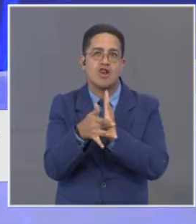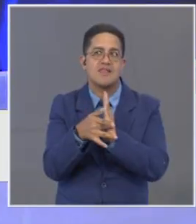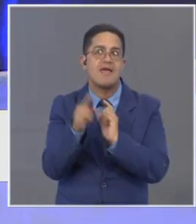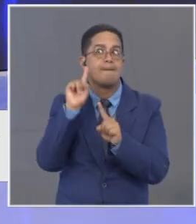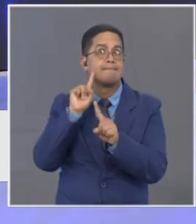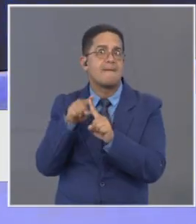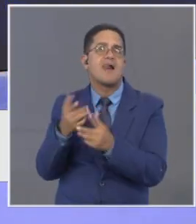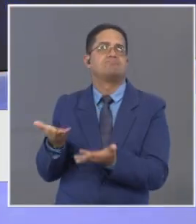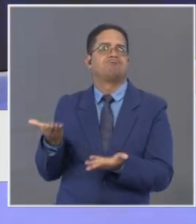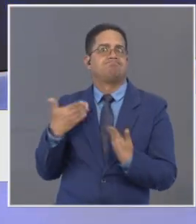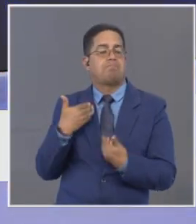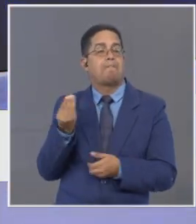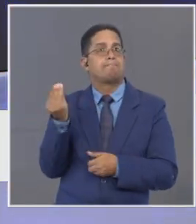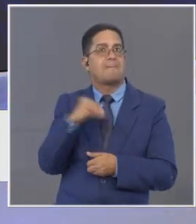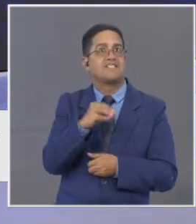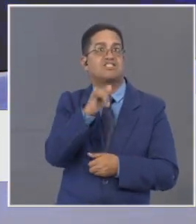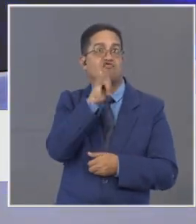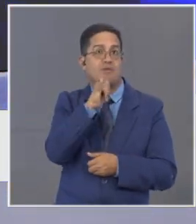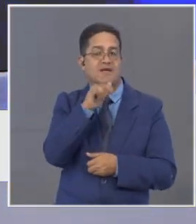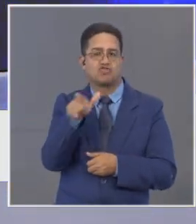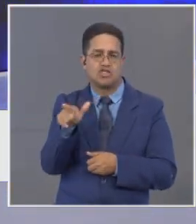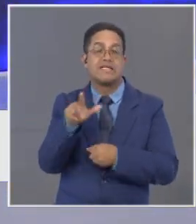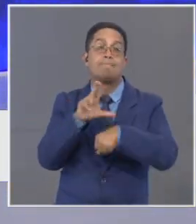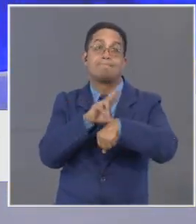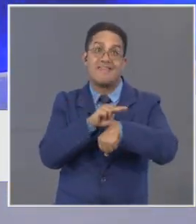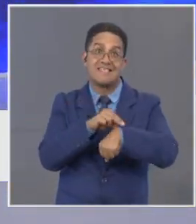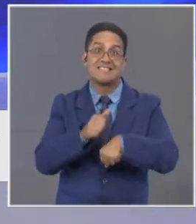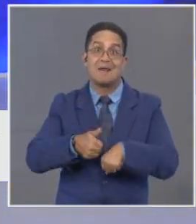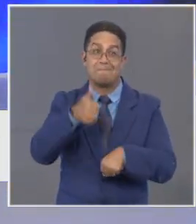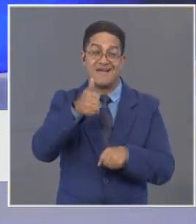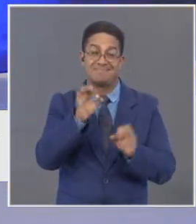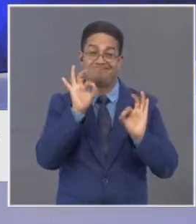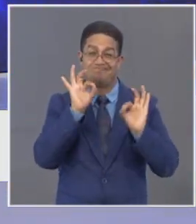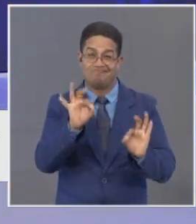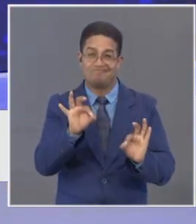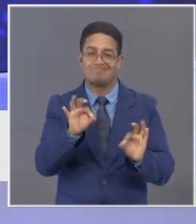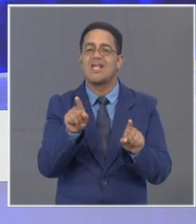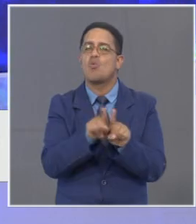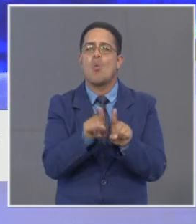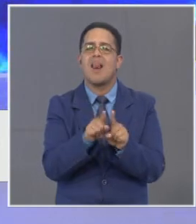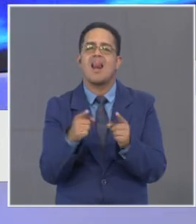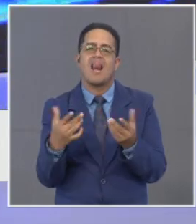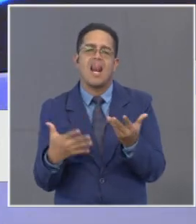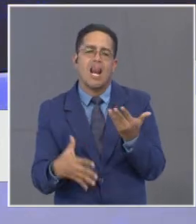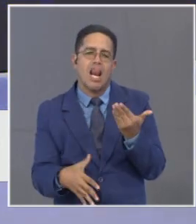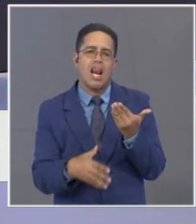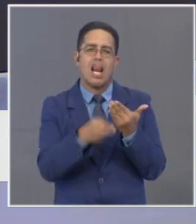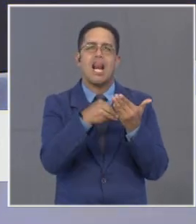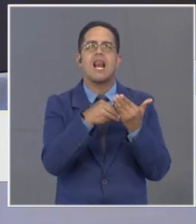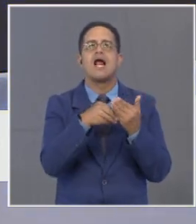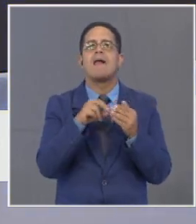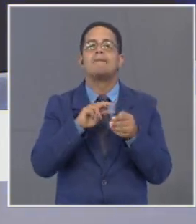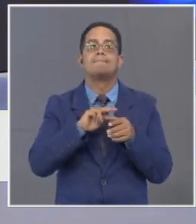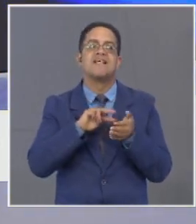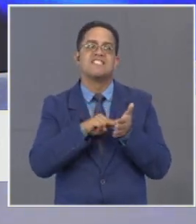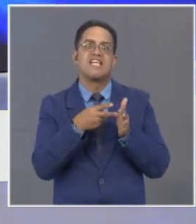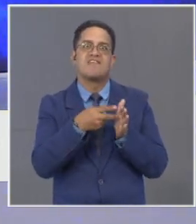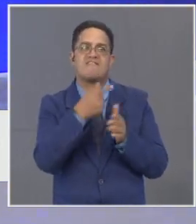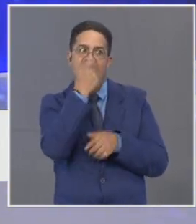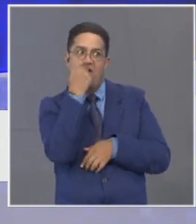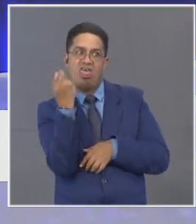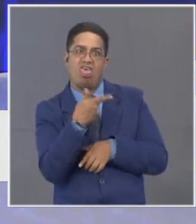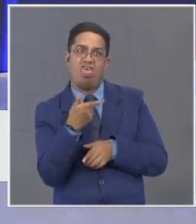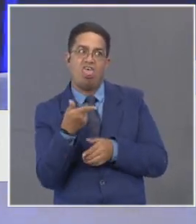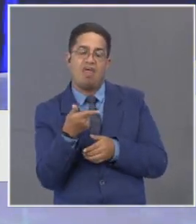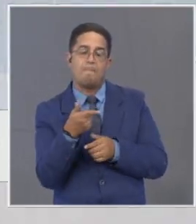proporcionar más información y en medicina un poco más de precisión, un acompañamiento para los galenos. Esto no quiere decir que los va a sustituir, esto